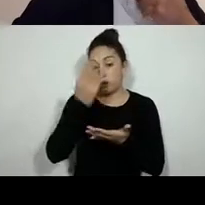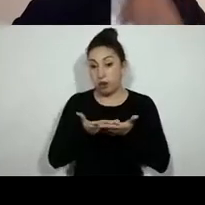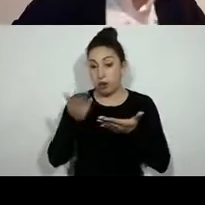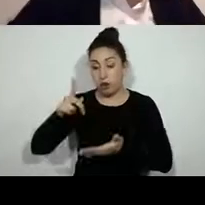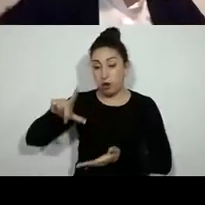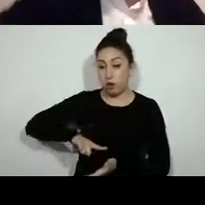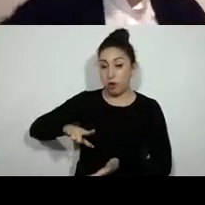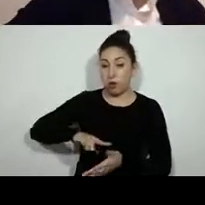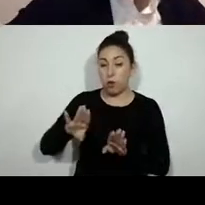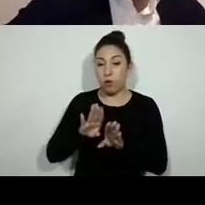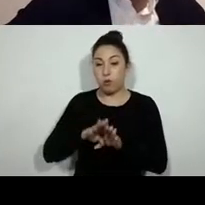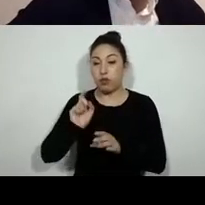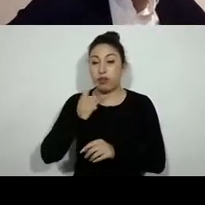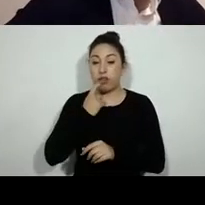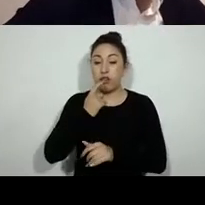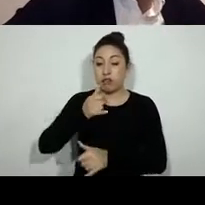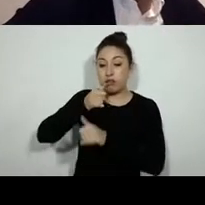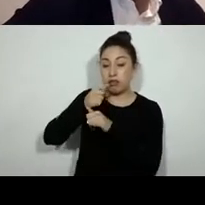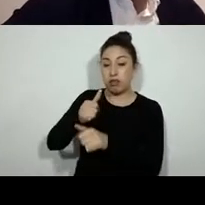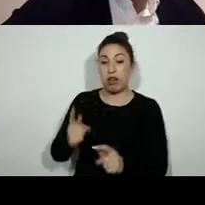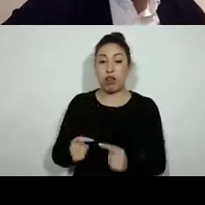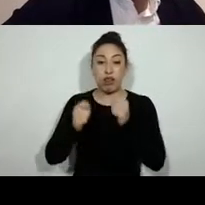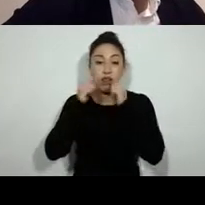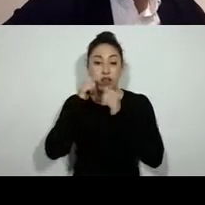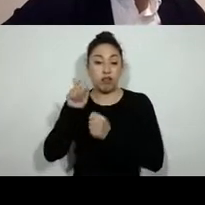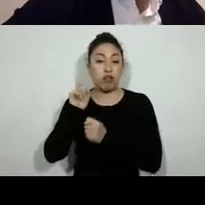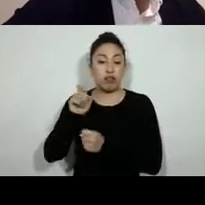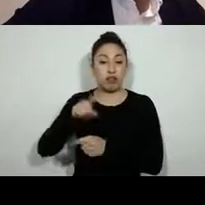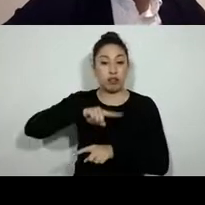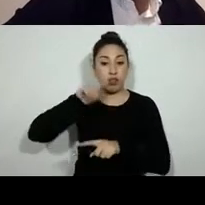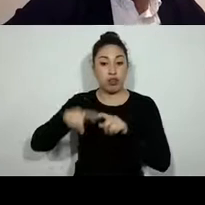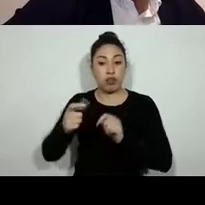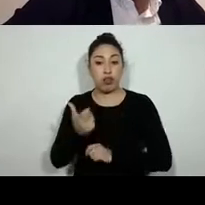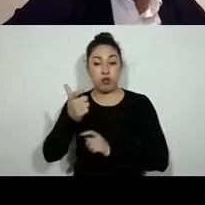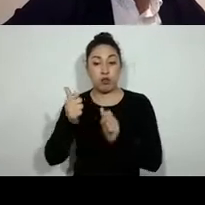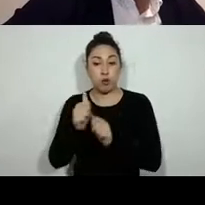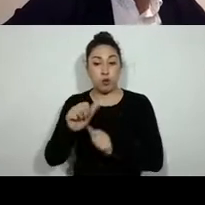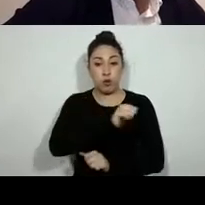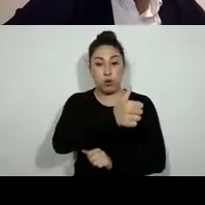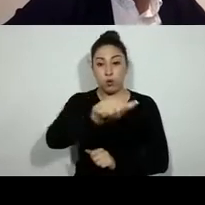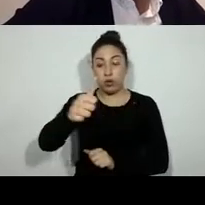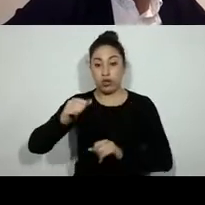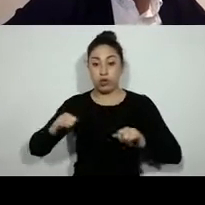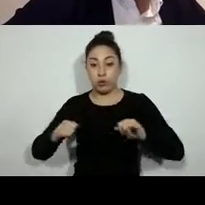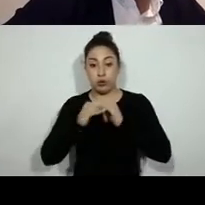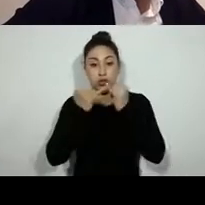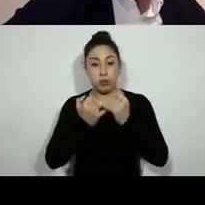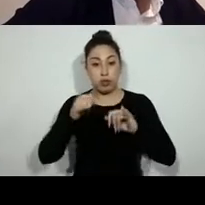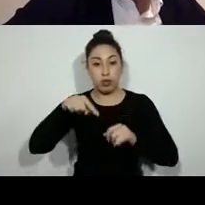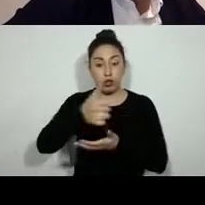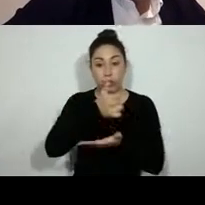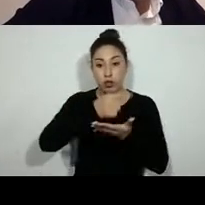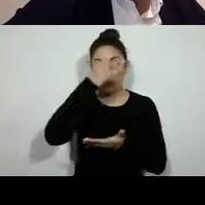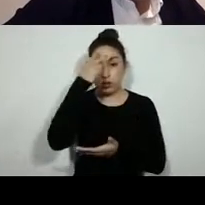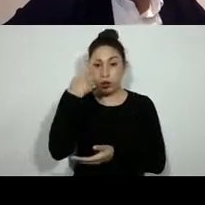manera mañosa y tramposa, le haga retenciones ilegales a cualquier organismo constitucional autónomo en la ciudad, sin el visto